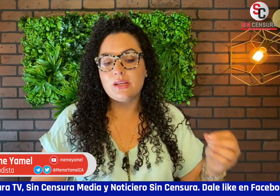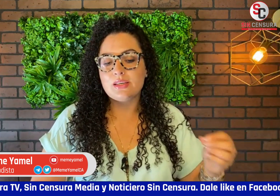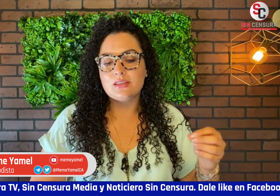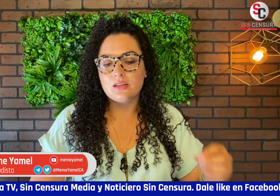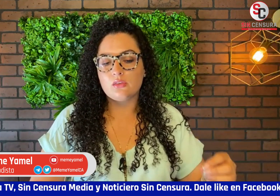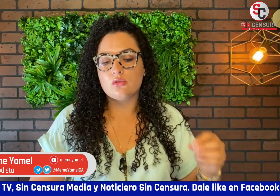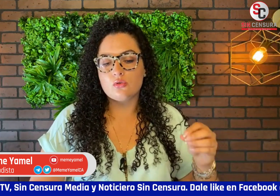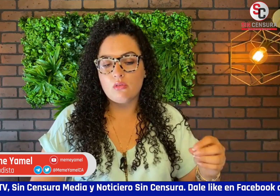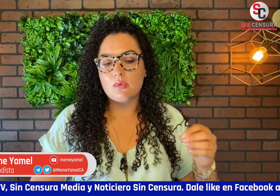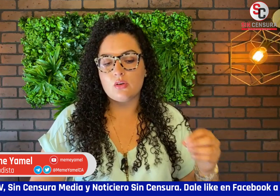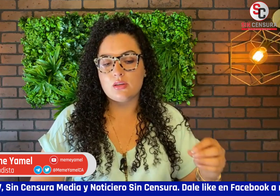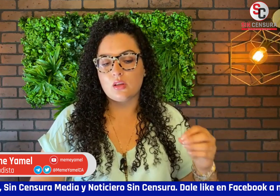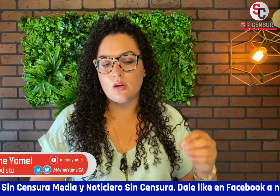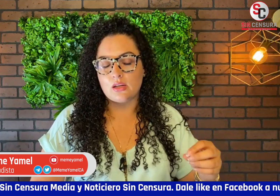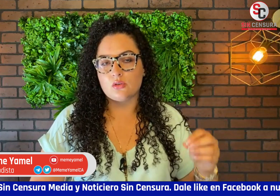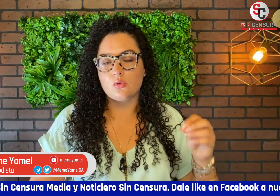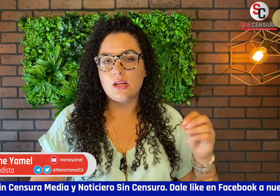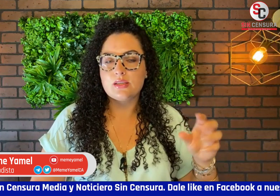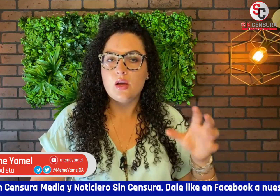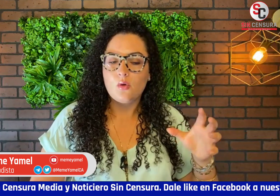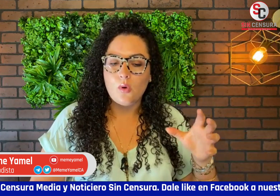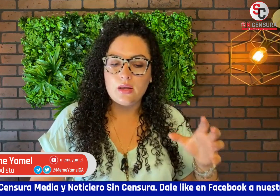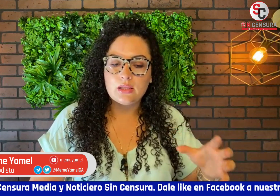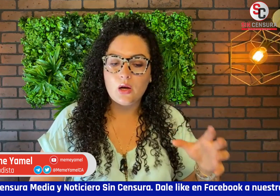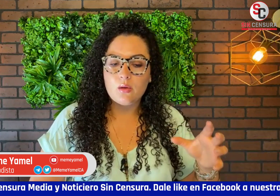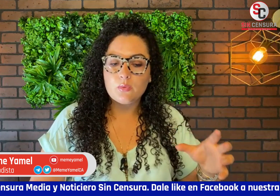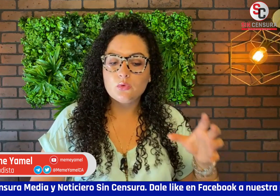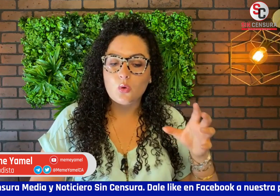a $8,609 millones, los cuales